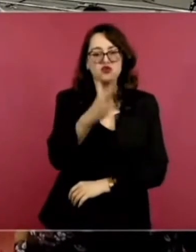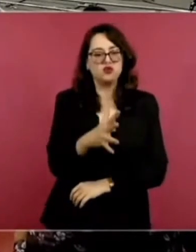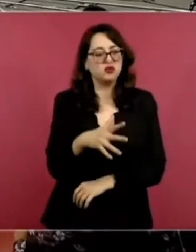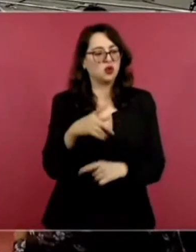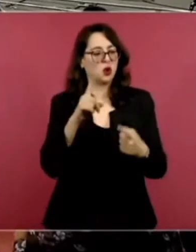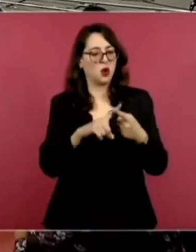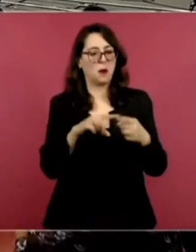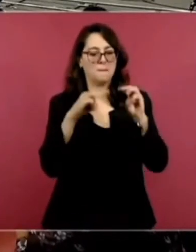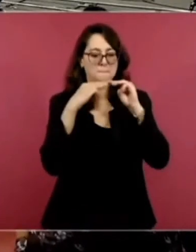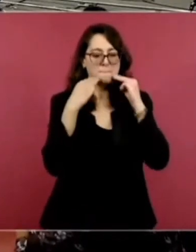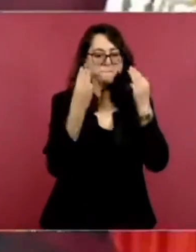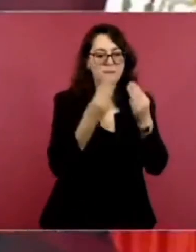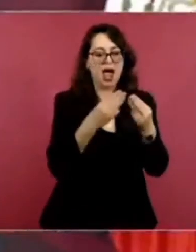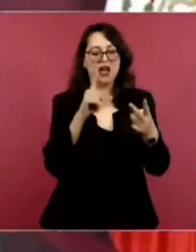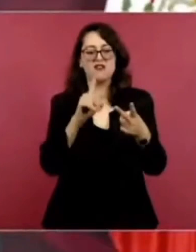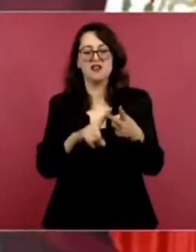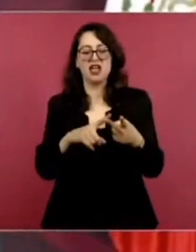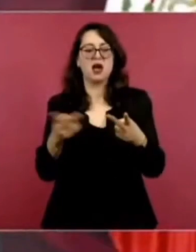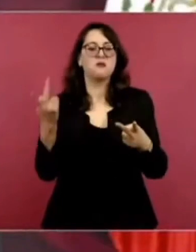potentados,